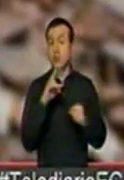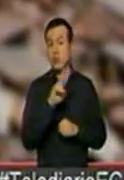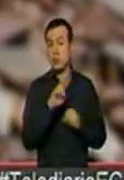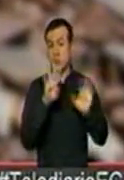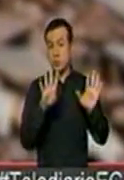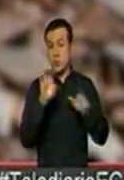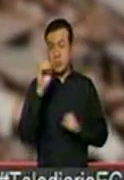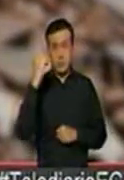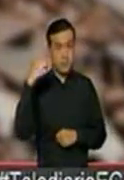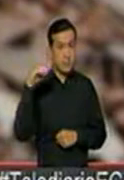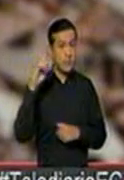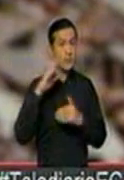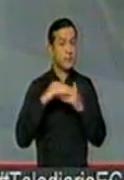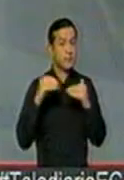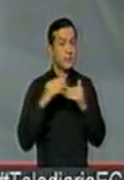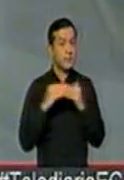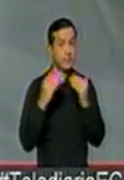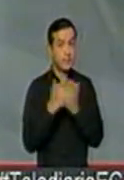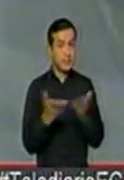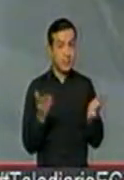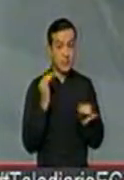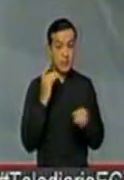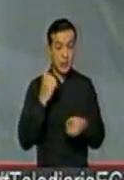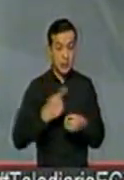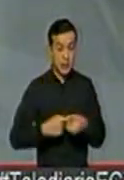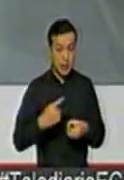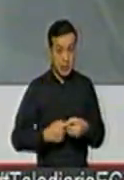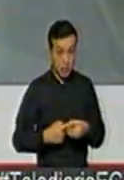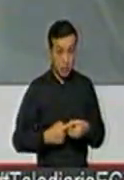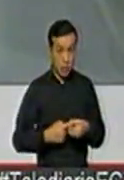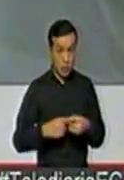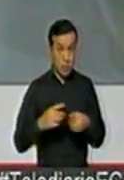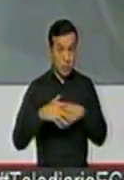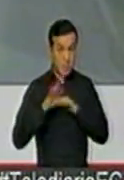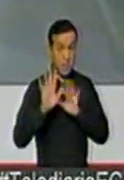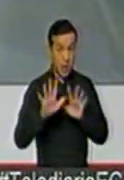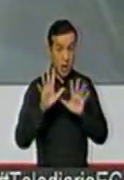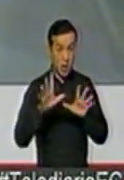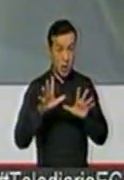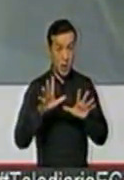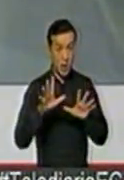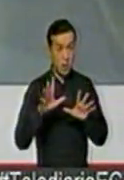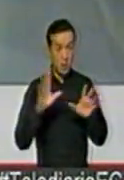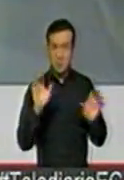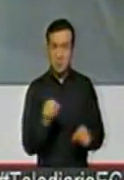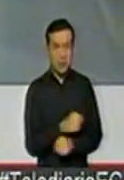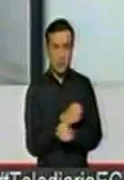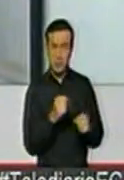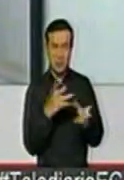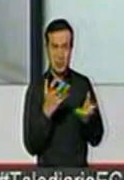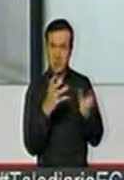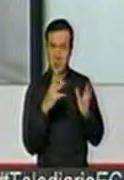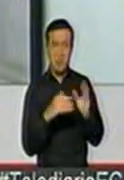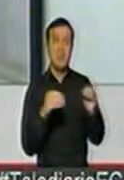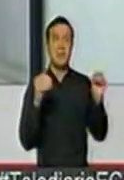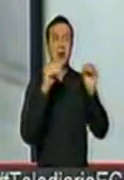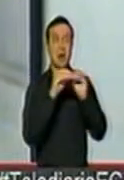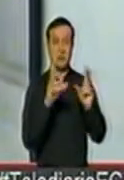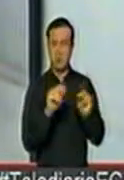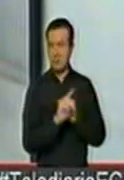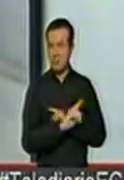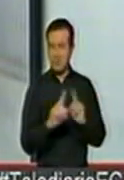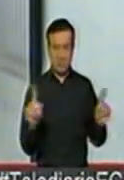290 millones de dólares. Y Quito ya no soporta más paralización, Quito ya no soporta mayores daños. Se reveló cómo